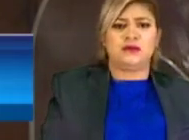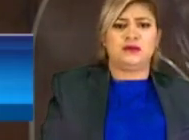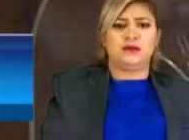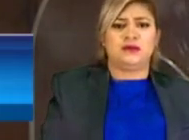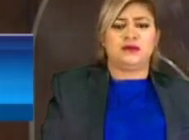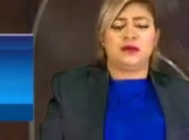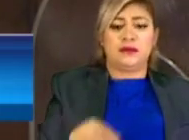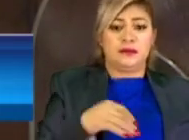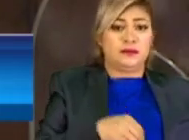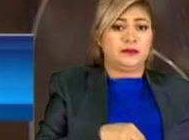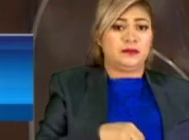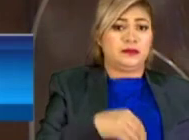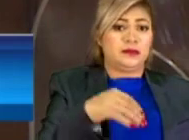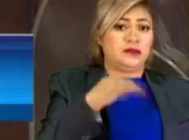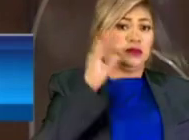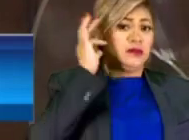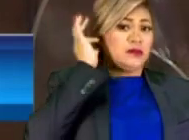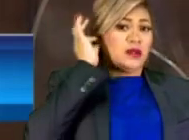magistrado,